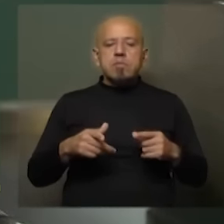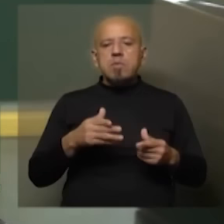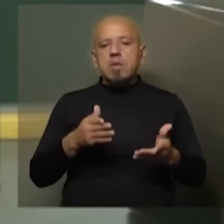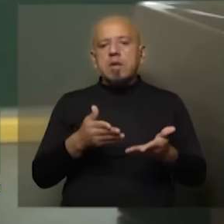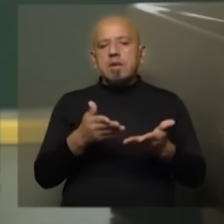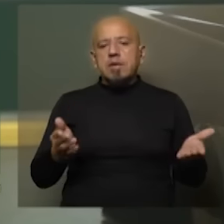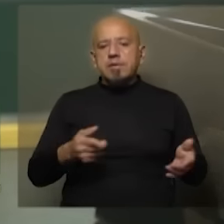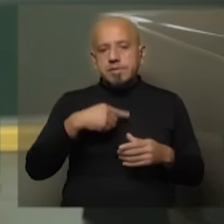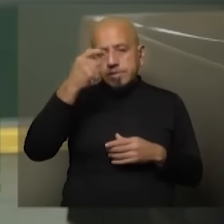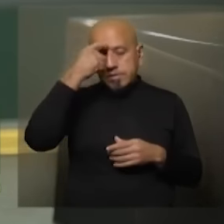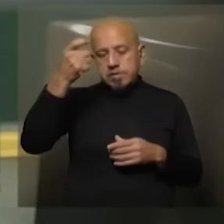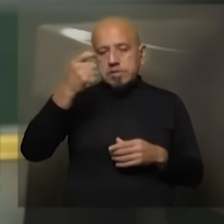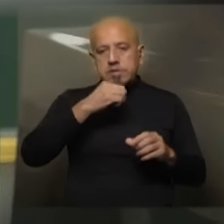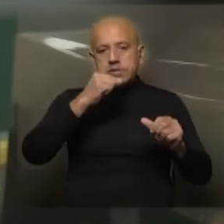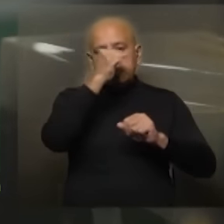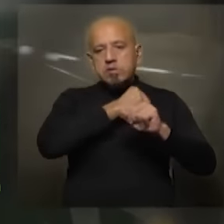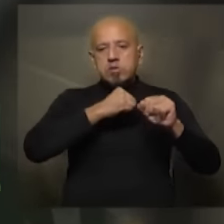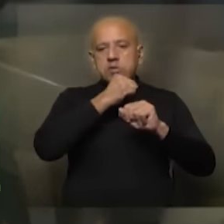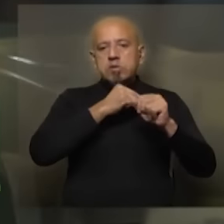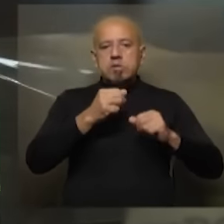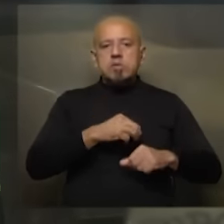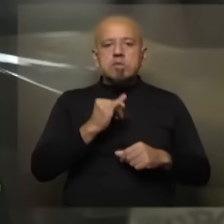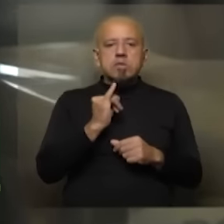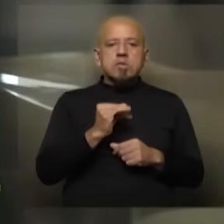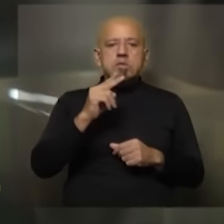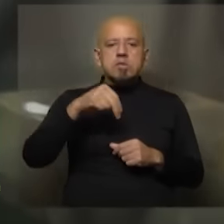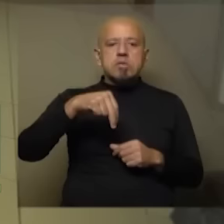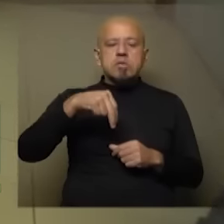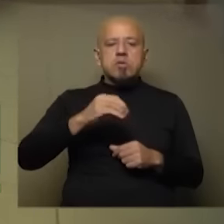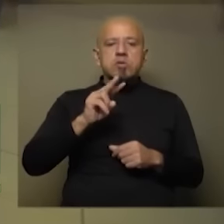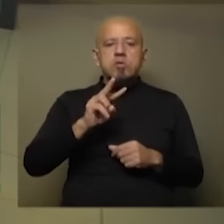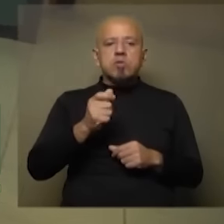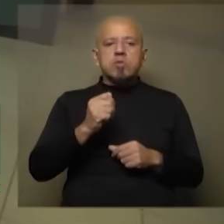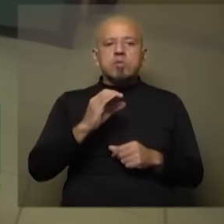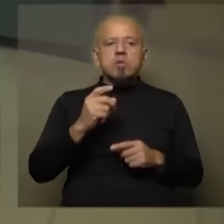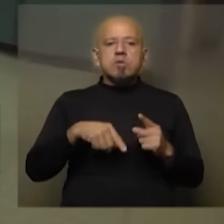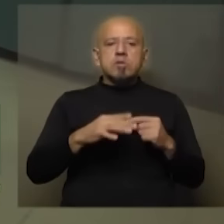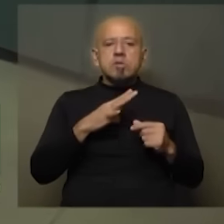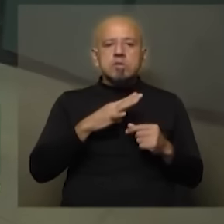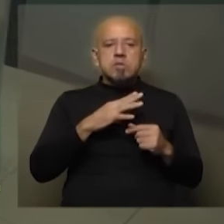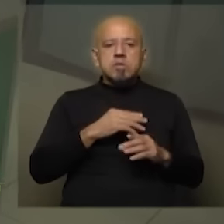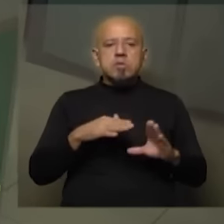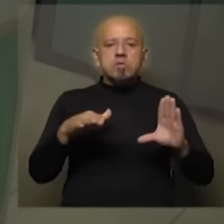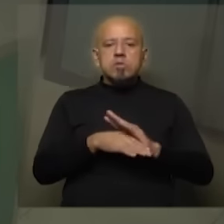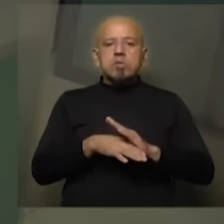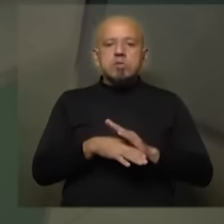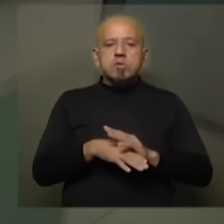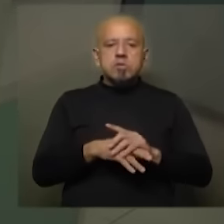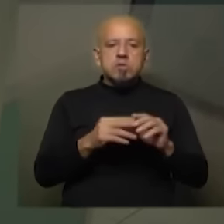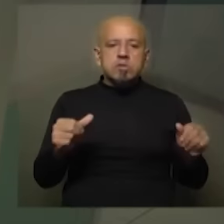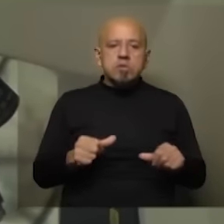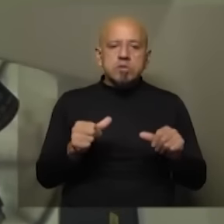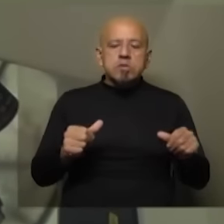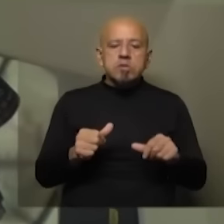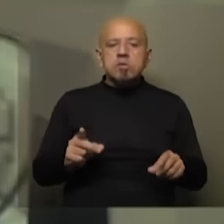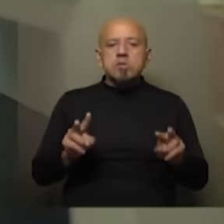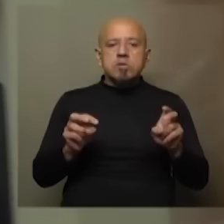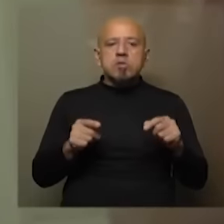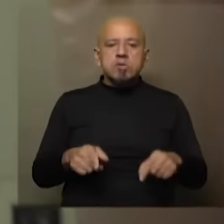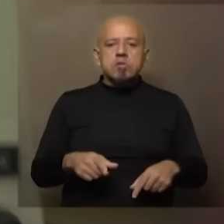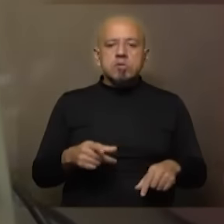de ciencia, tecnología e innovación. Tancredi dijo que hubo coincidencia en la necesidad de jerarquizar estos temas y